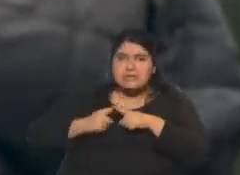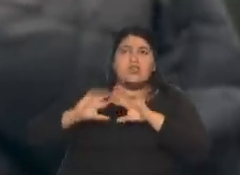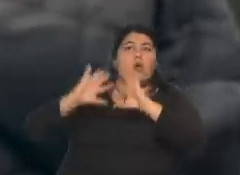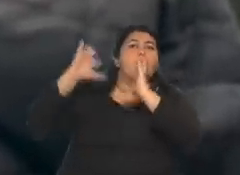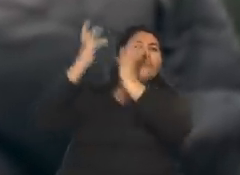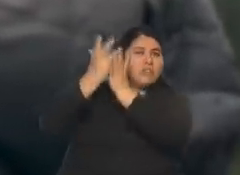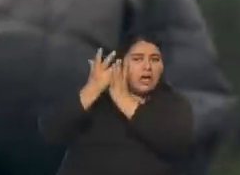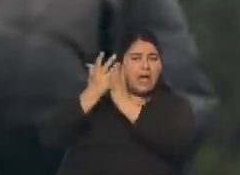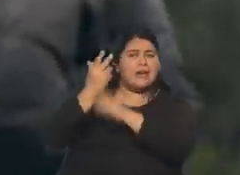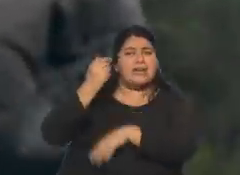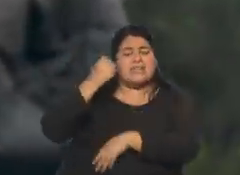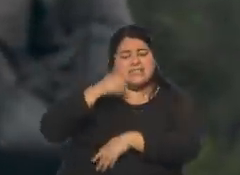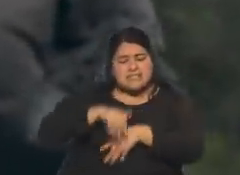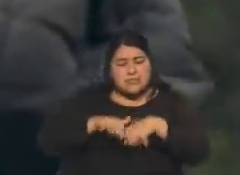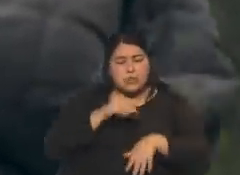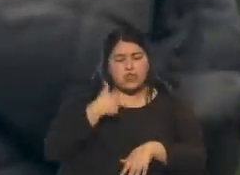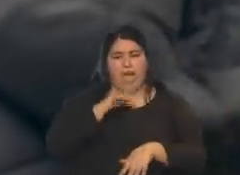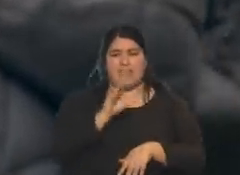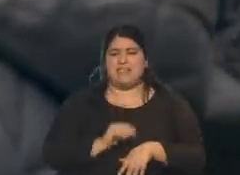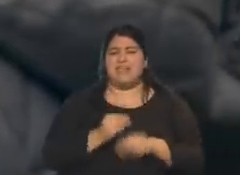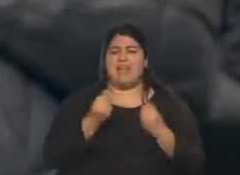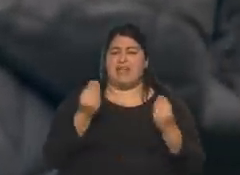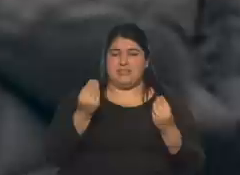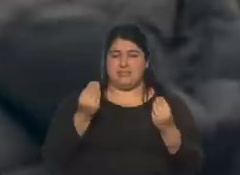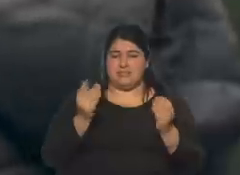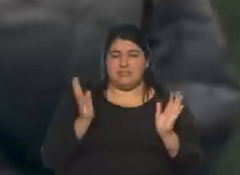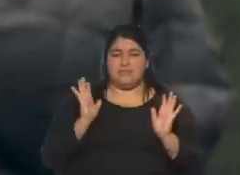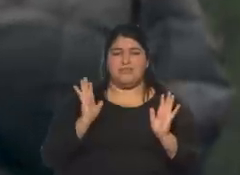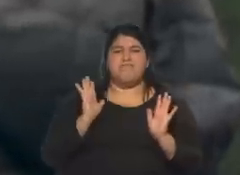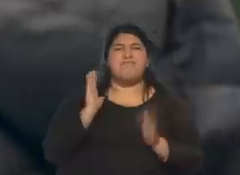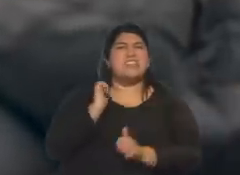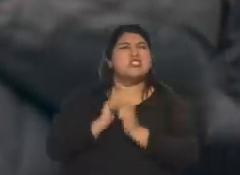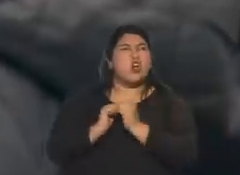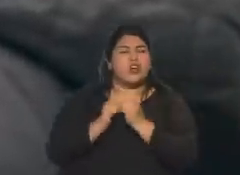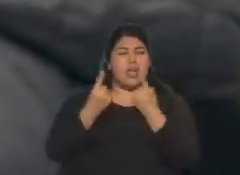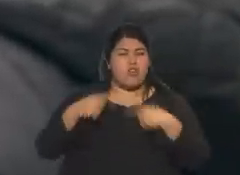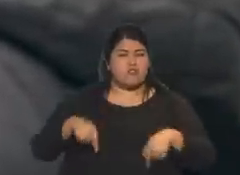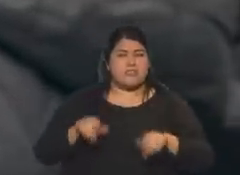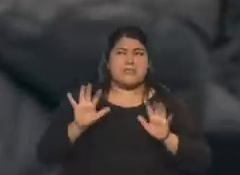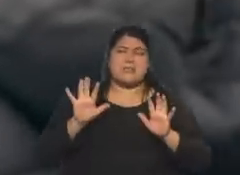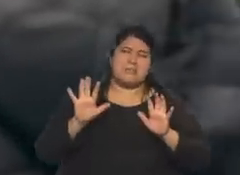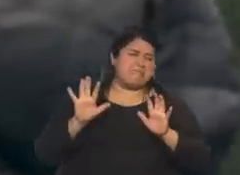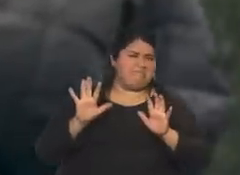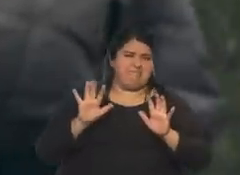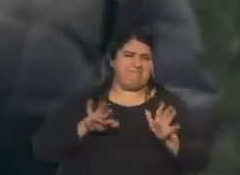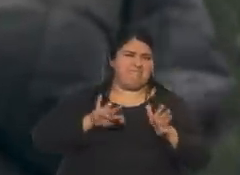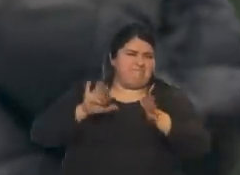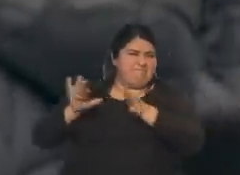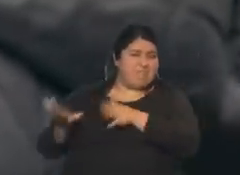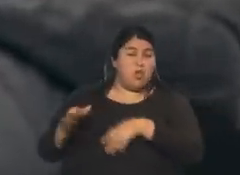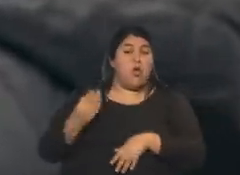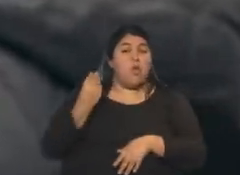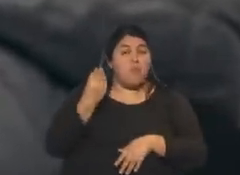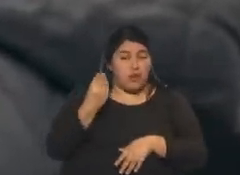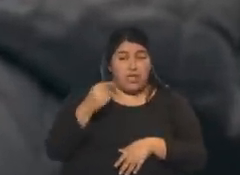tiene Argentina en este momento? Yo le escapo al término oportunidad histórica, porque hay un mito sobre el tema. Todos los